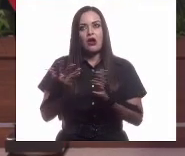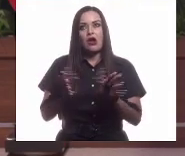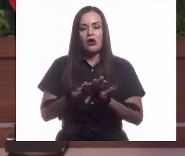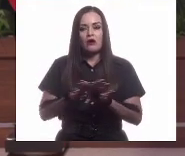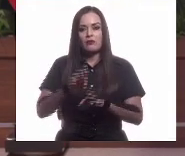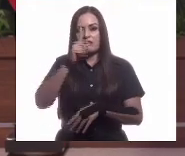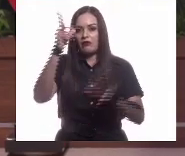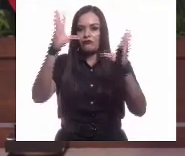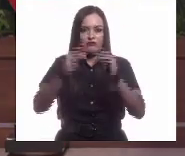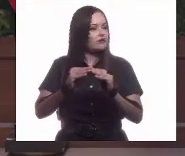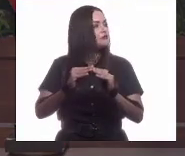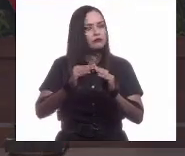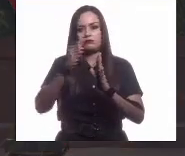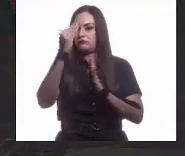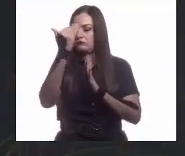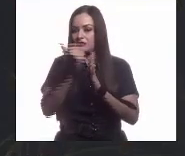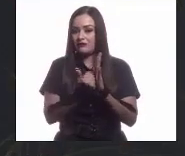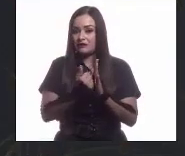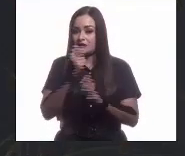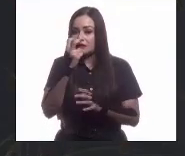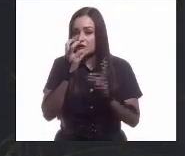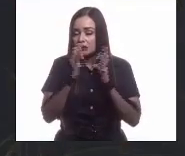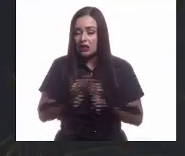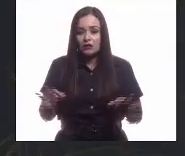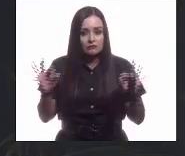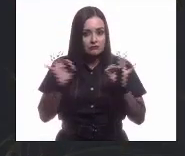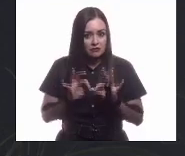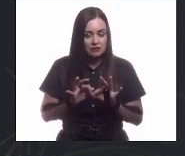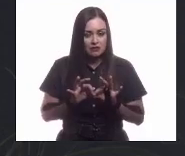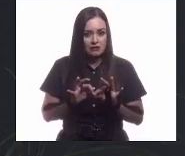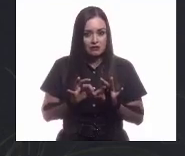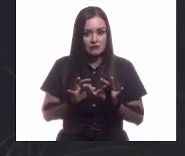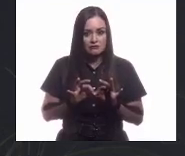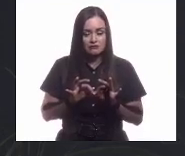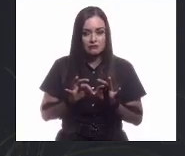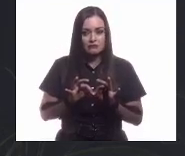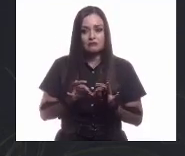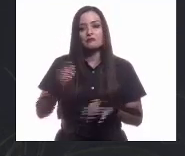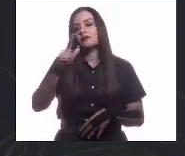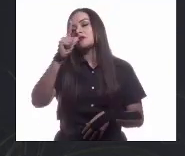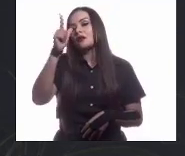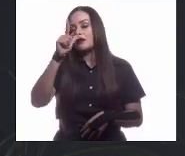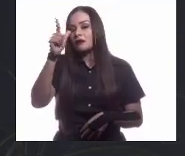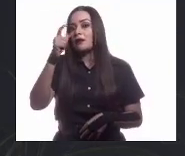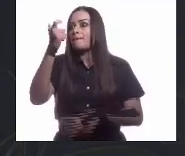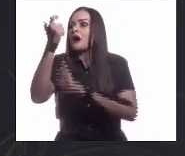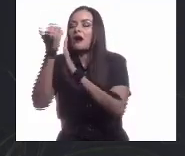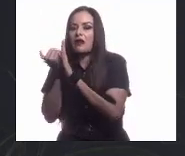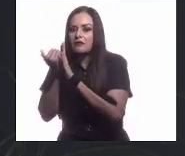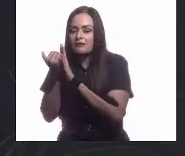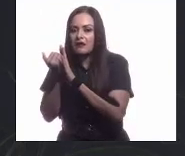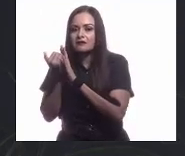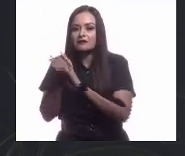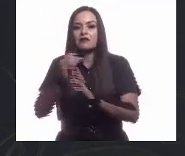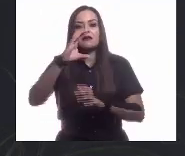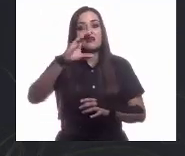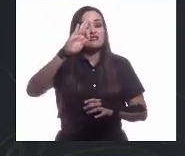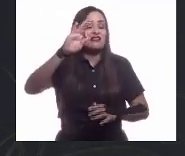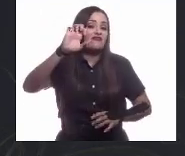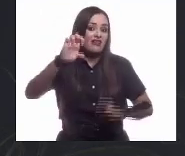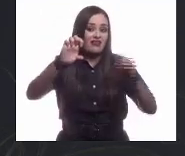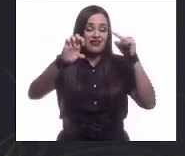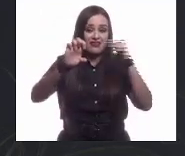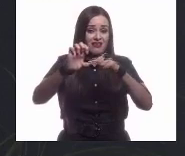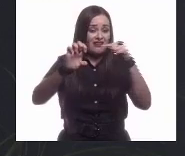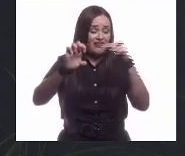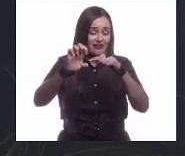Pero además, y esto es muy importante, al producirse energía más barata, la Comisión Federal de Electricidad va a